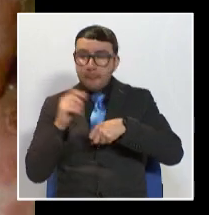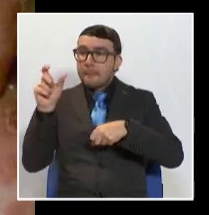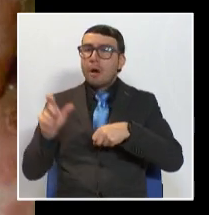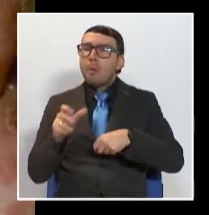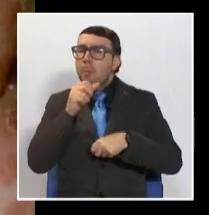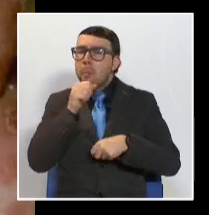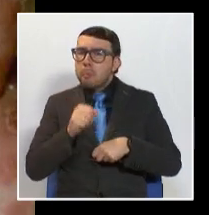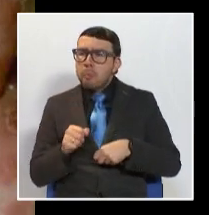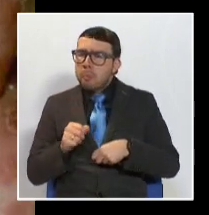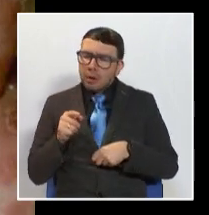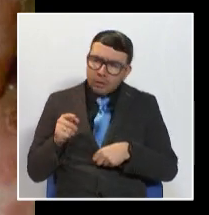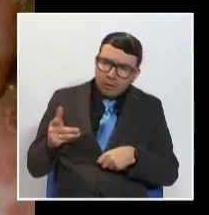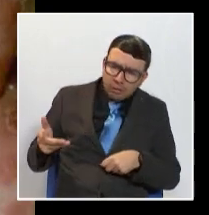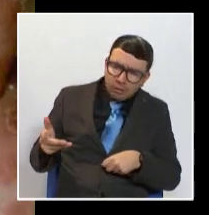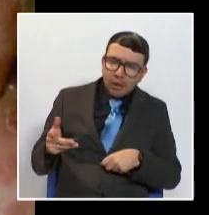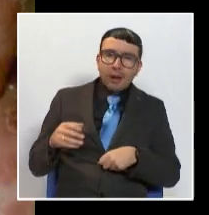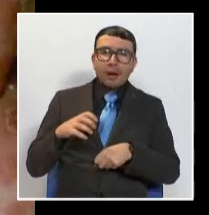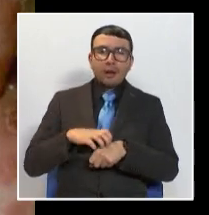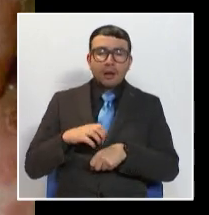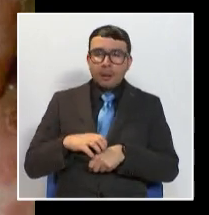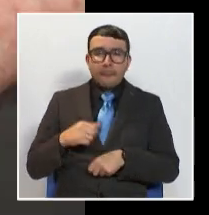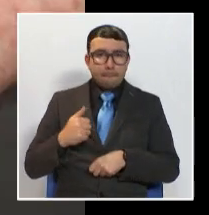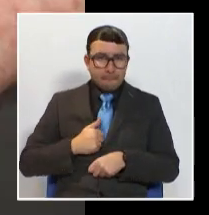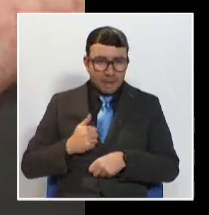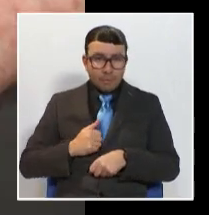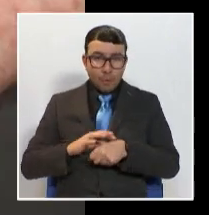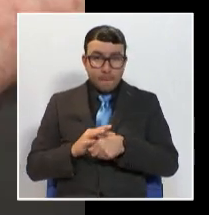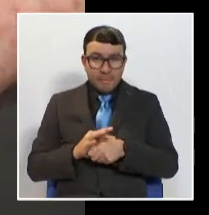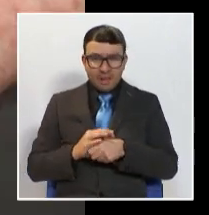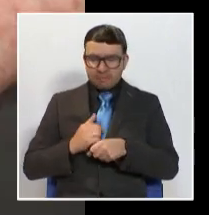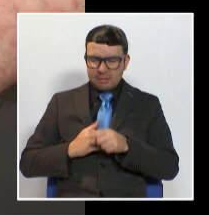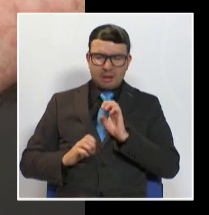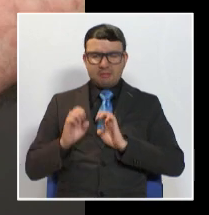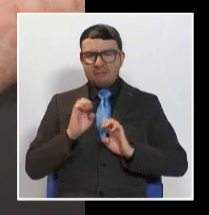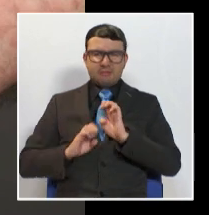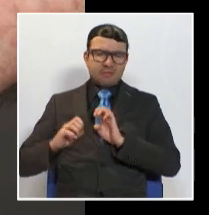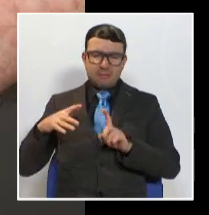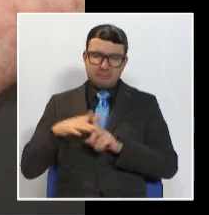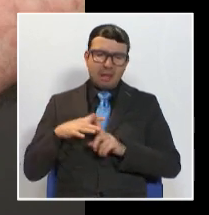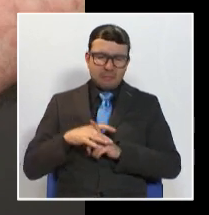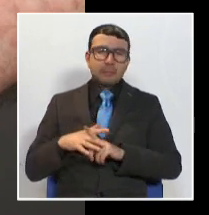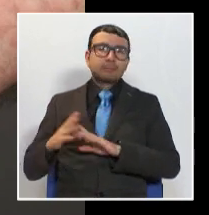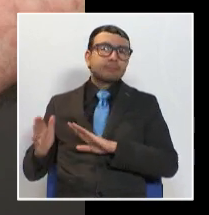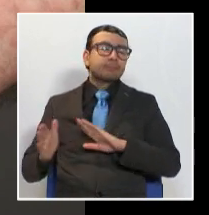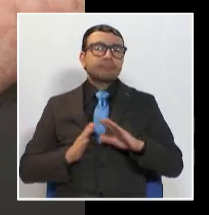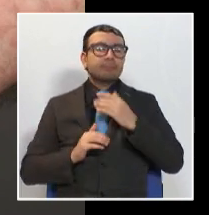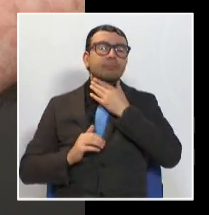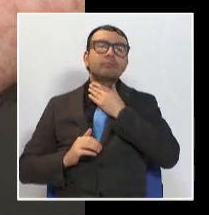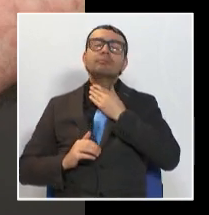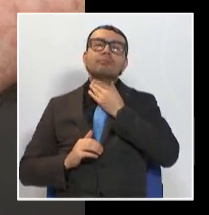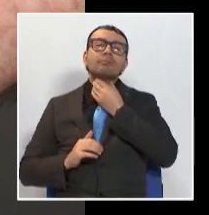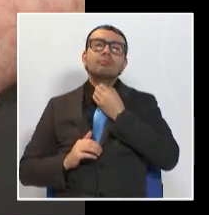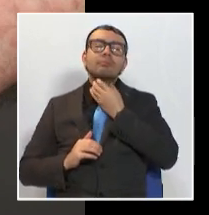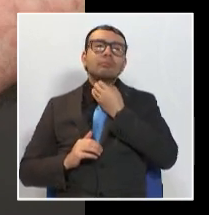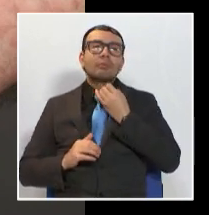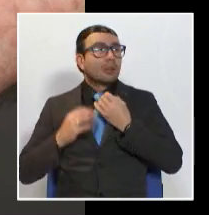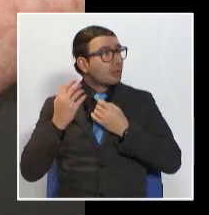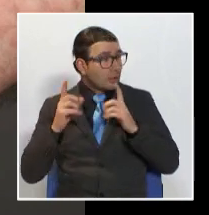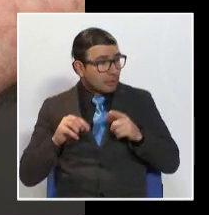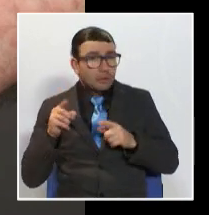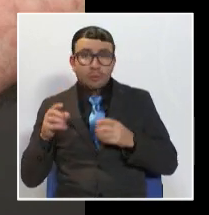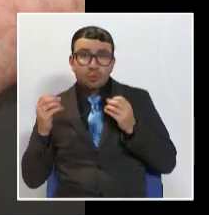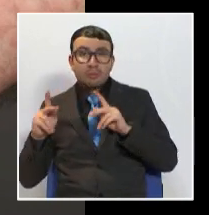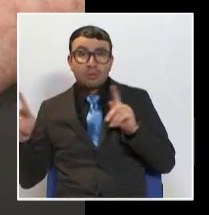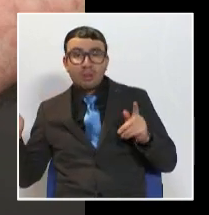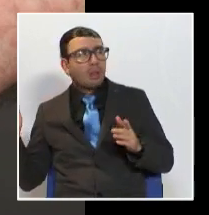corresponde a un pemfigoide ampolloso, que es una enfermedad autoinmune de la piel. Otra de las lesiones muy frecuentes, las ronchas, y es un motivo muy frecuente en la